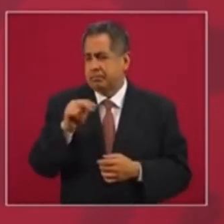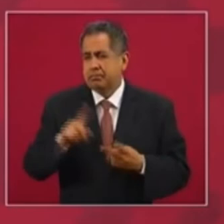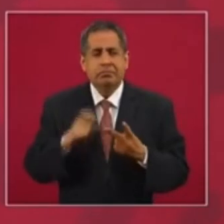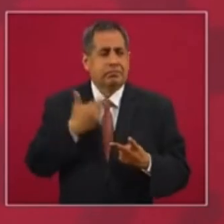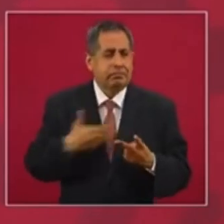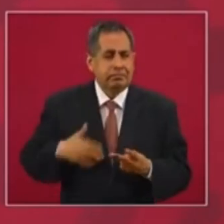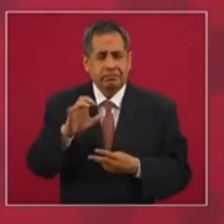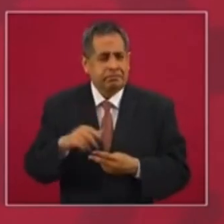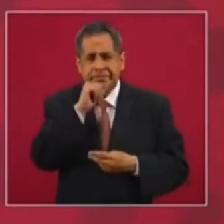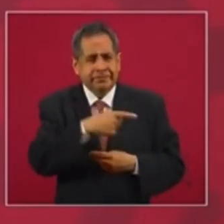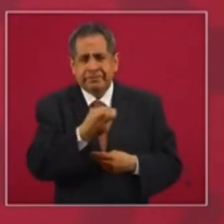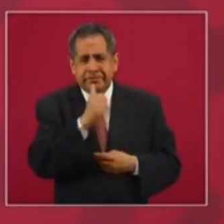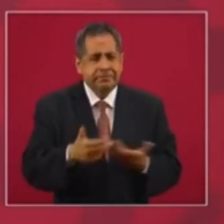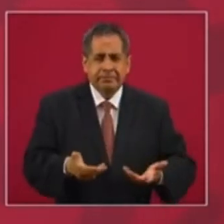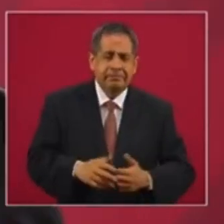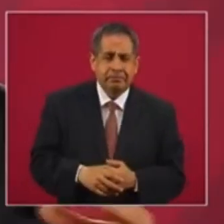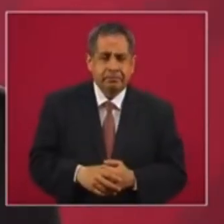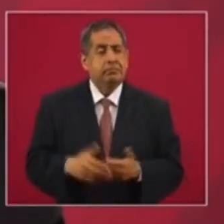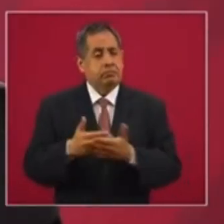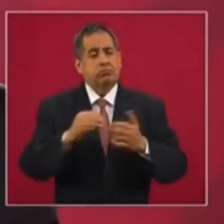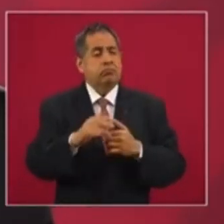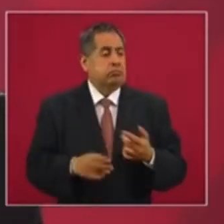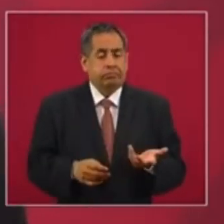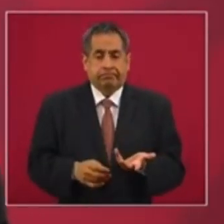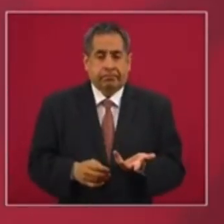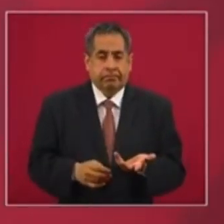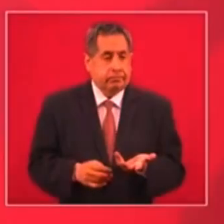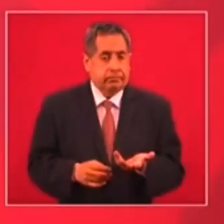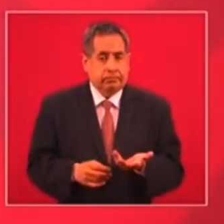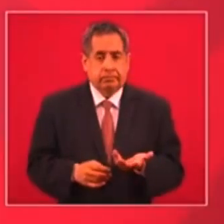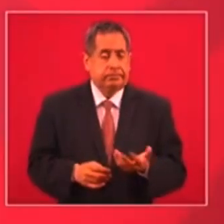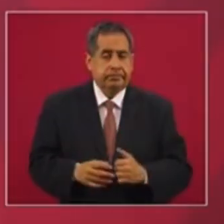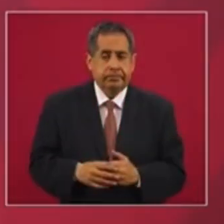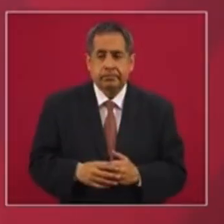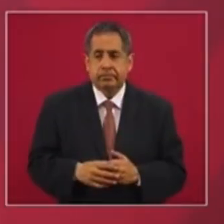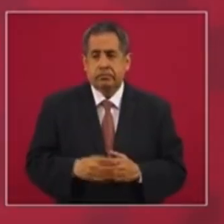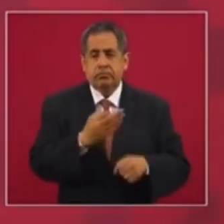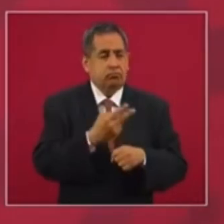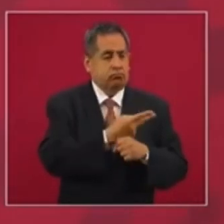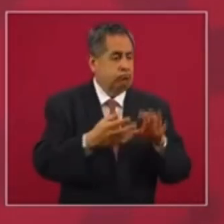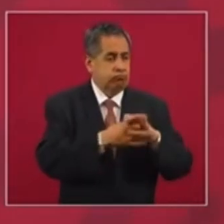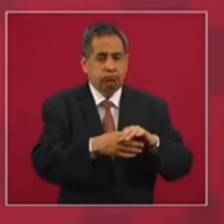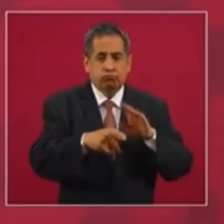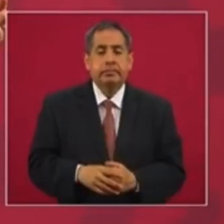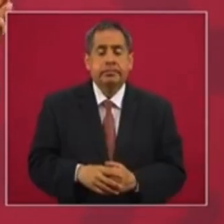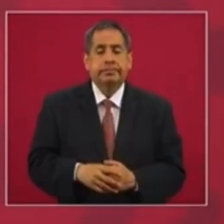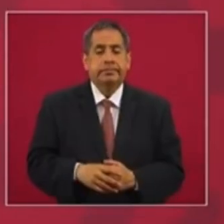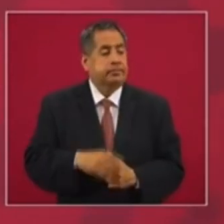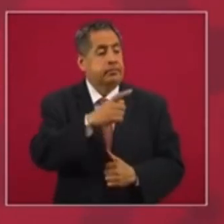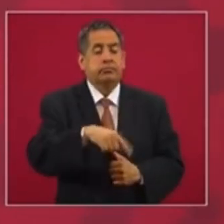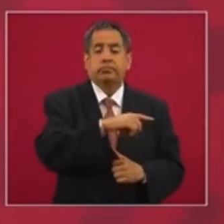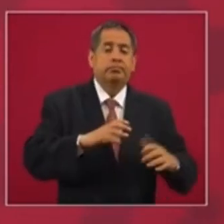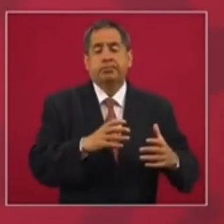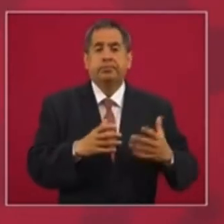Calderón. No. Ahora se están agrupando toda la prensa conservadora y